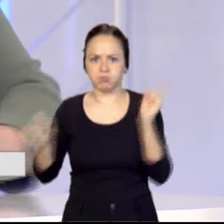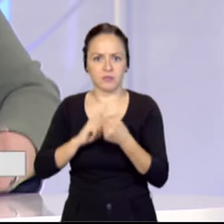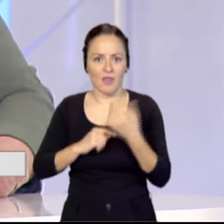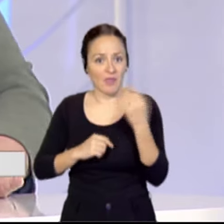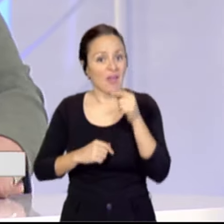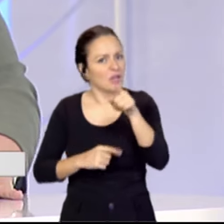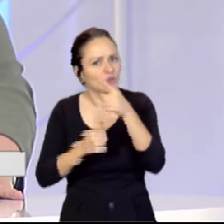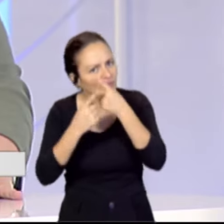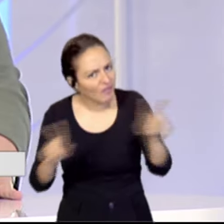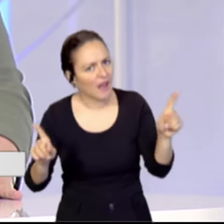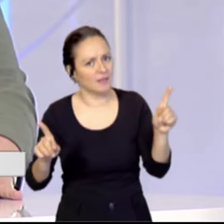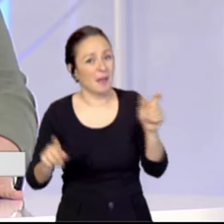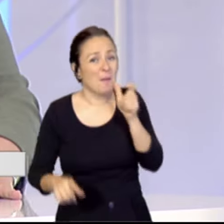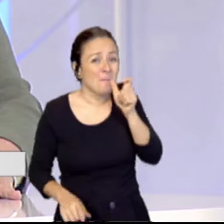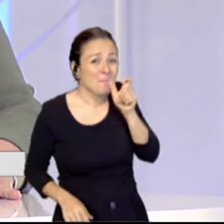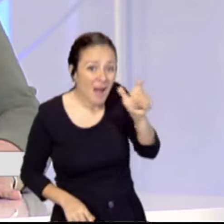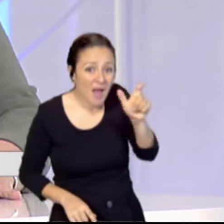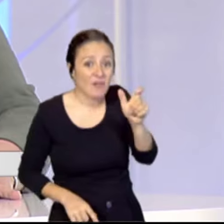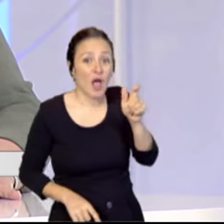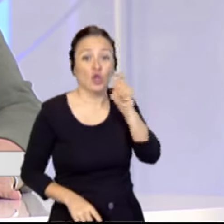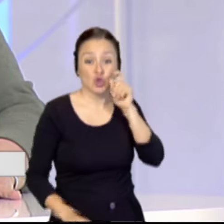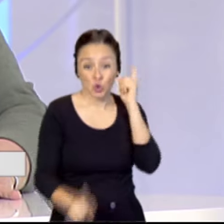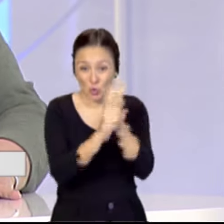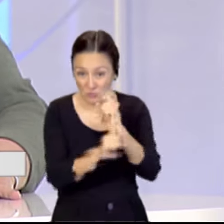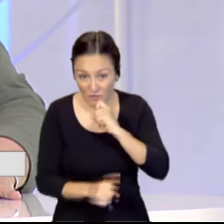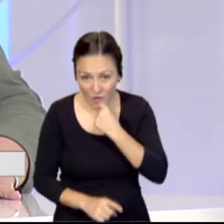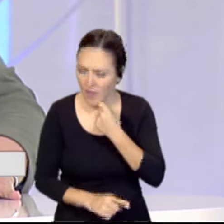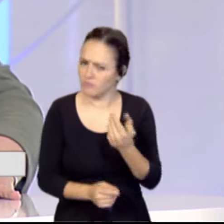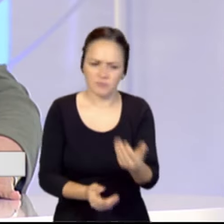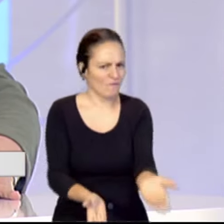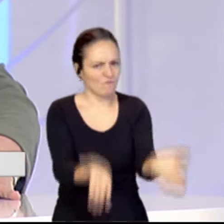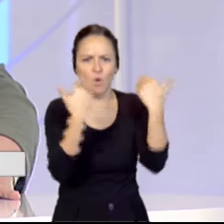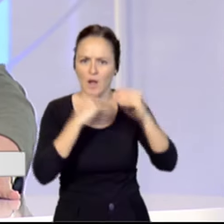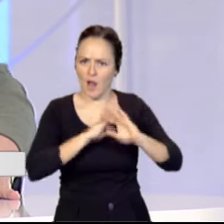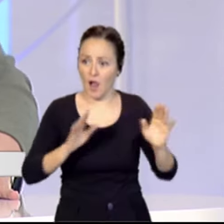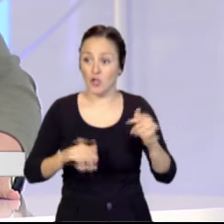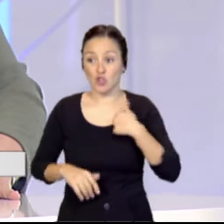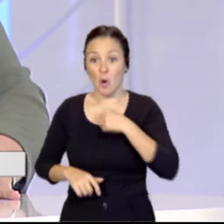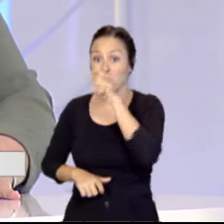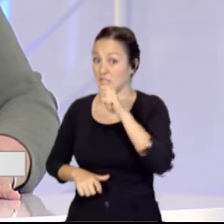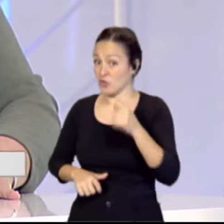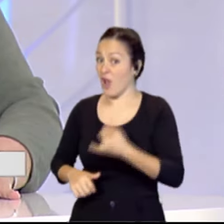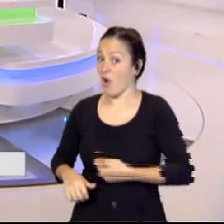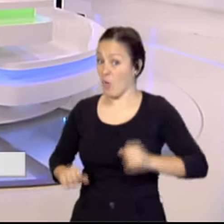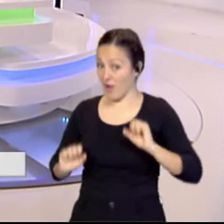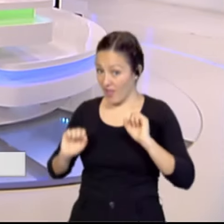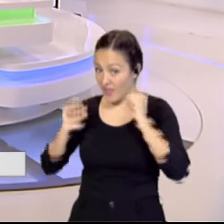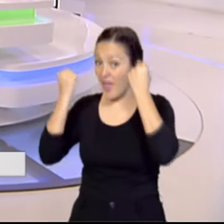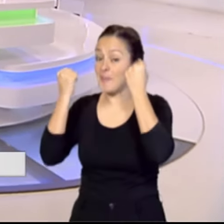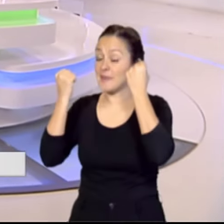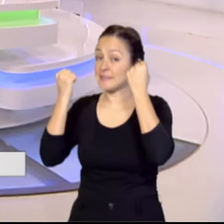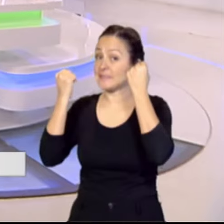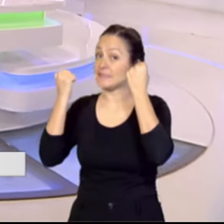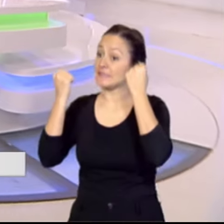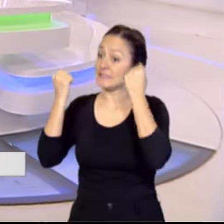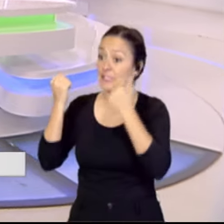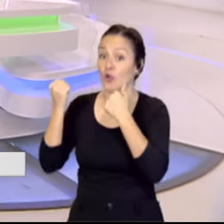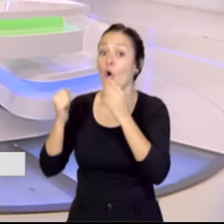desterrar la palabra turismofobia punto dos yo a los huelguistas de ambre de la laguna le diría que cuidado porque si